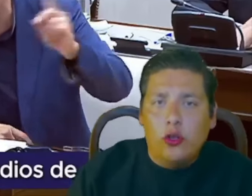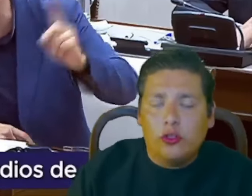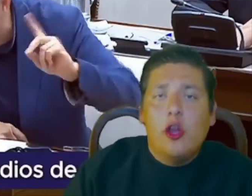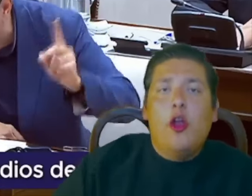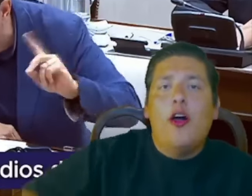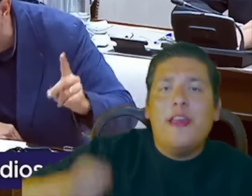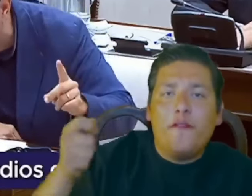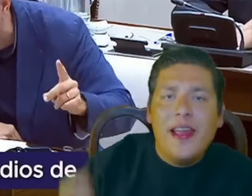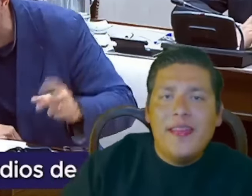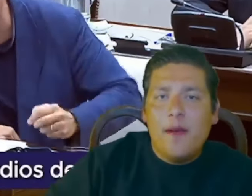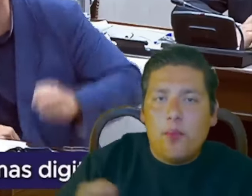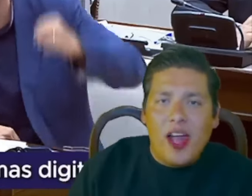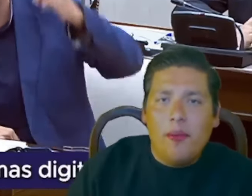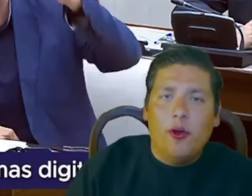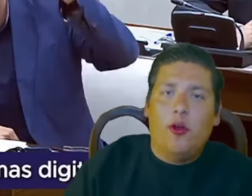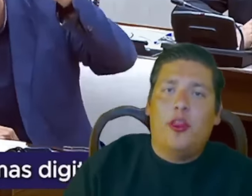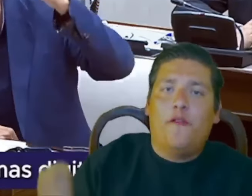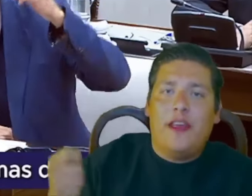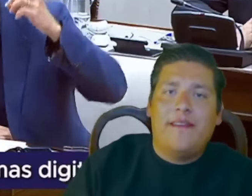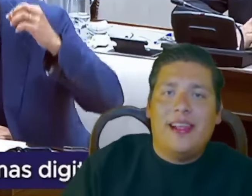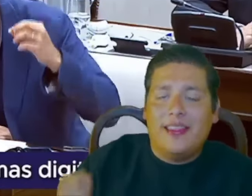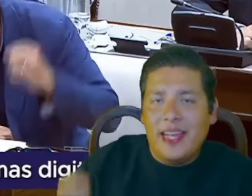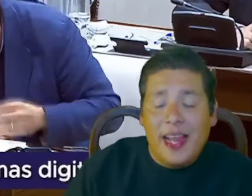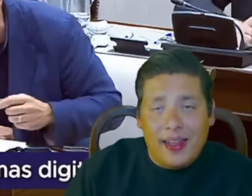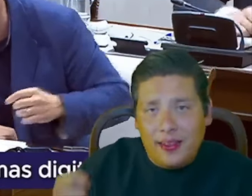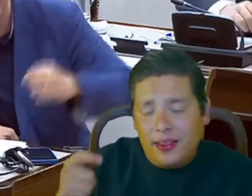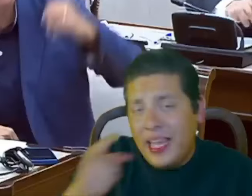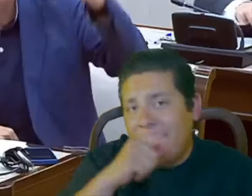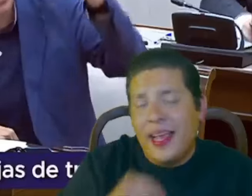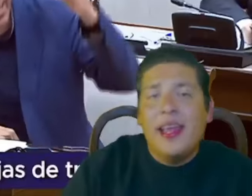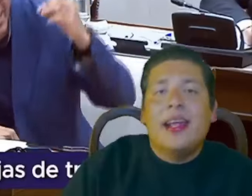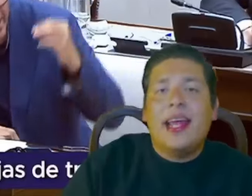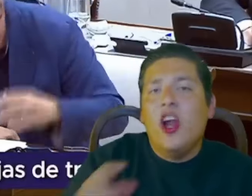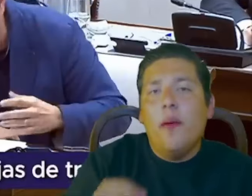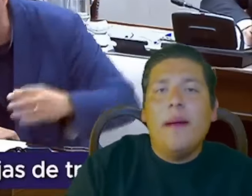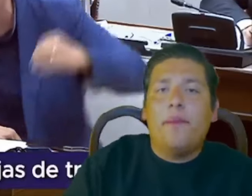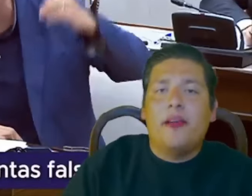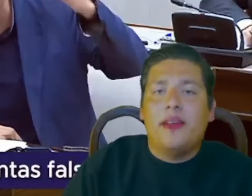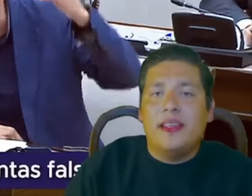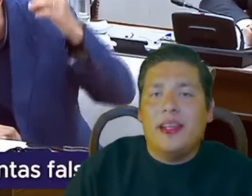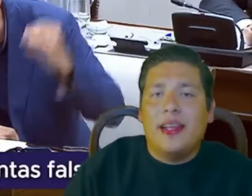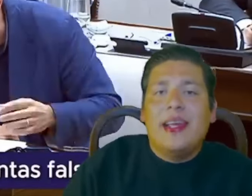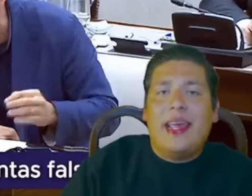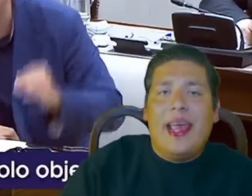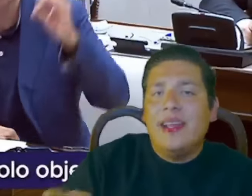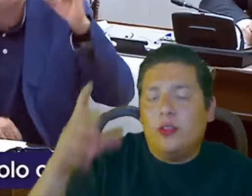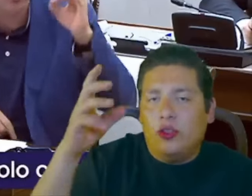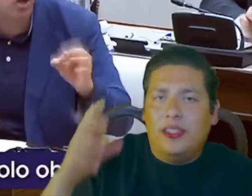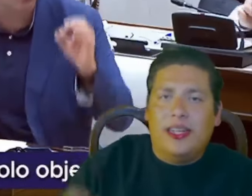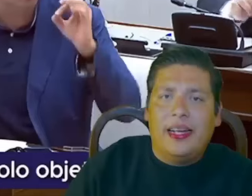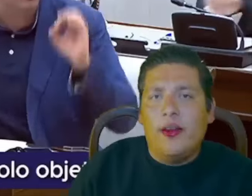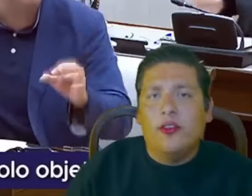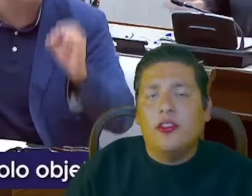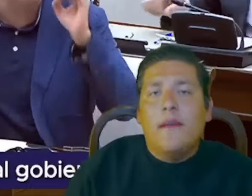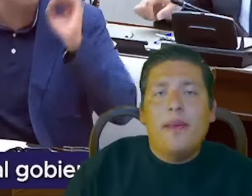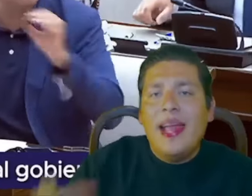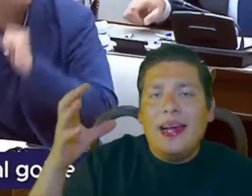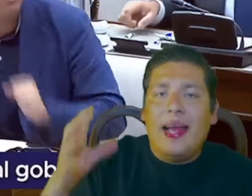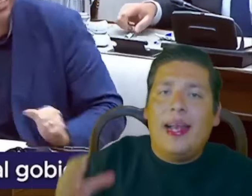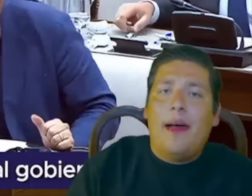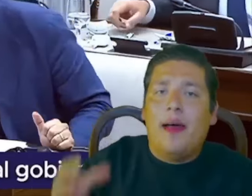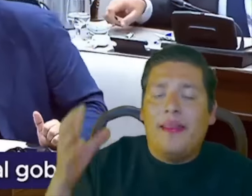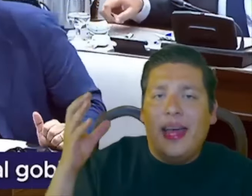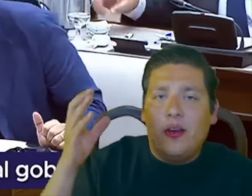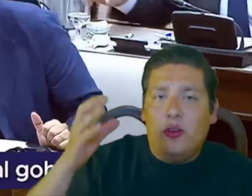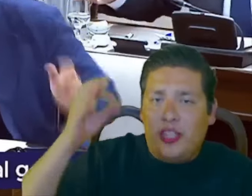defendemos todos, lo defiende el pueblo, lo defiende el tigre, que no va a permitir que estos extranjeros